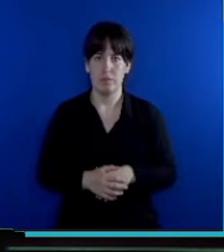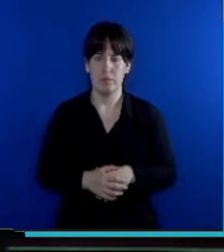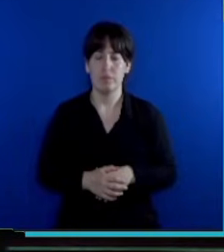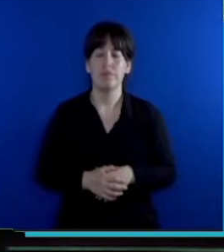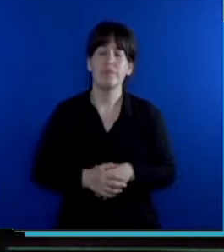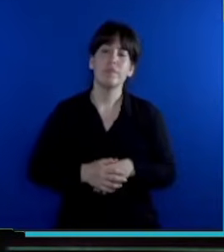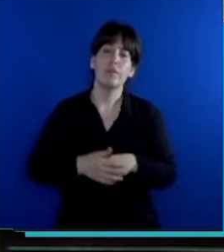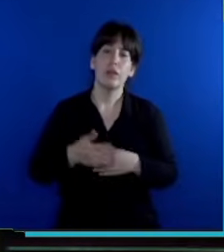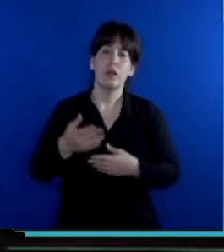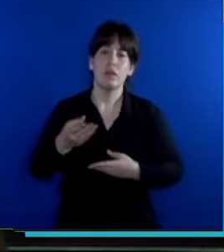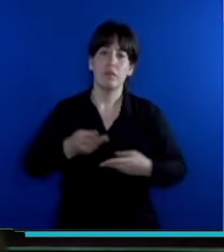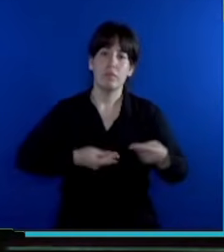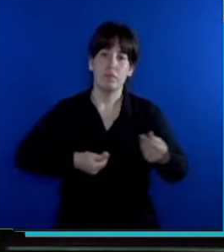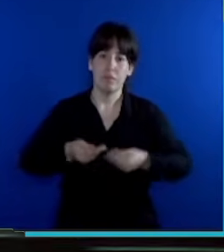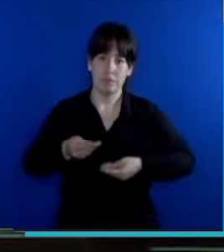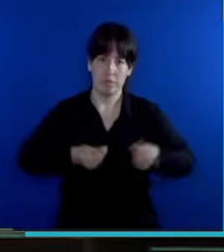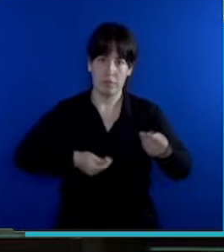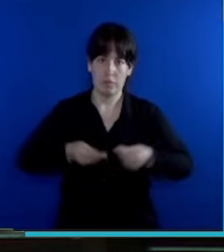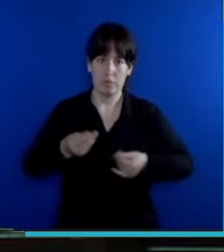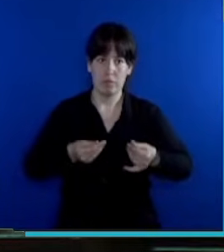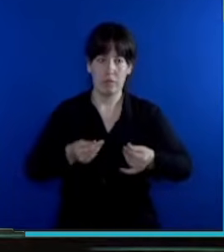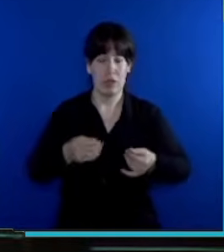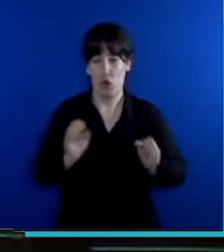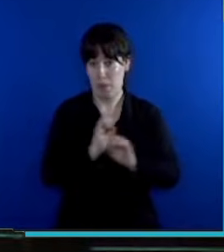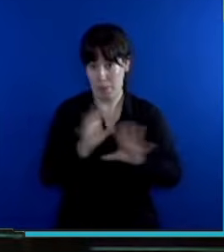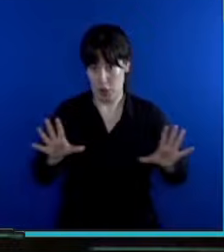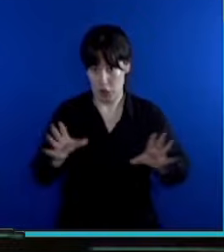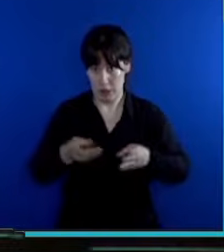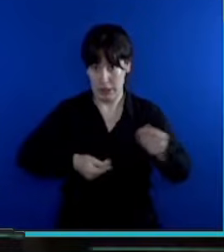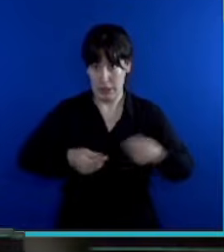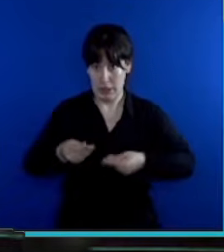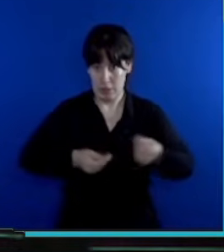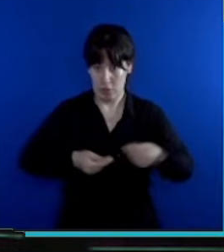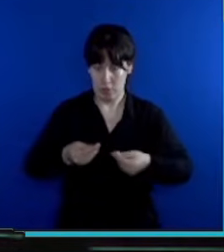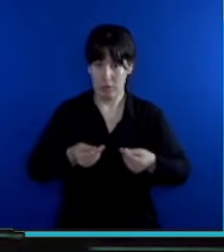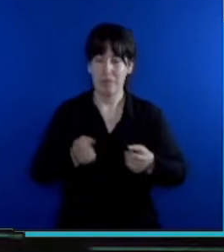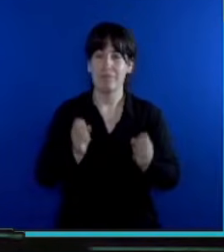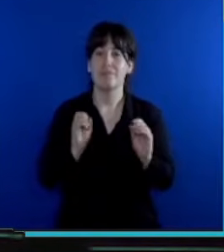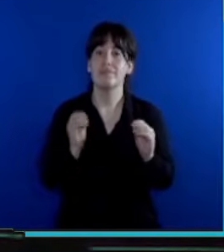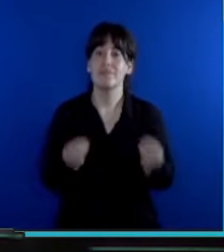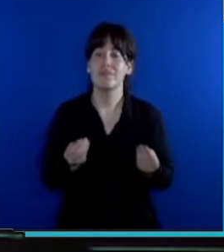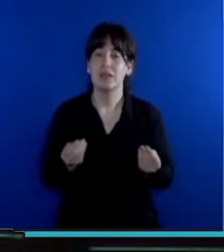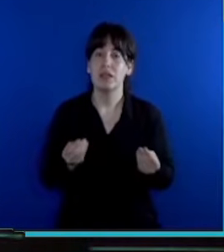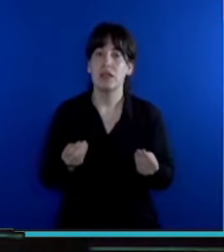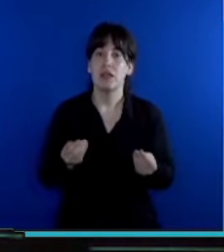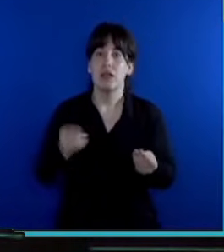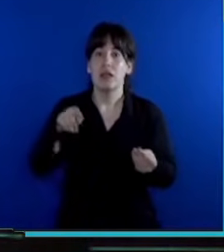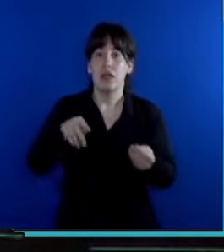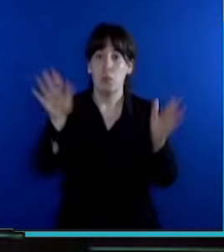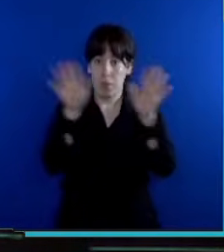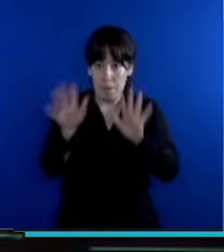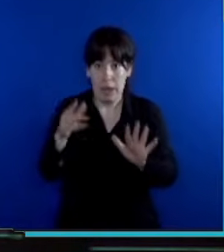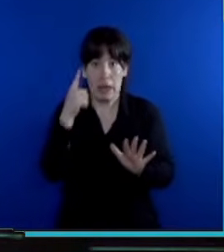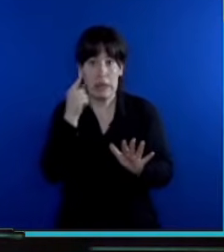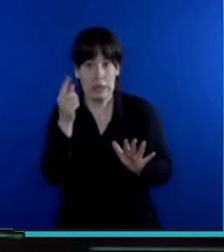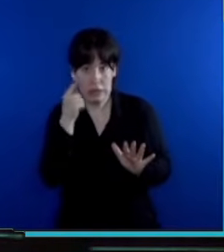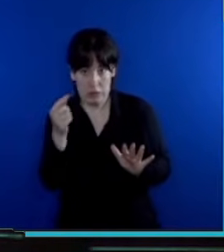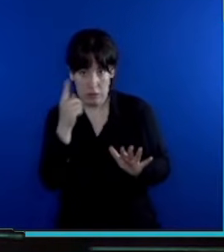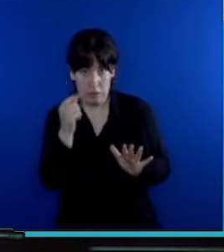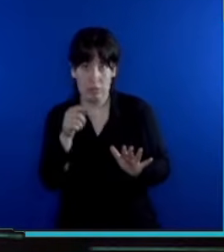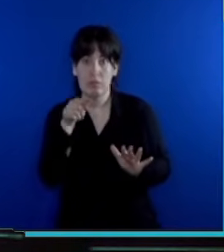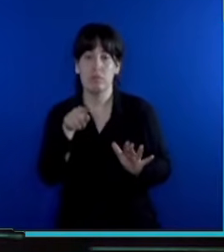el presupuesto, lo más grave de todo esto, presidente, es que el presupuesto que arma Kicillof, que